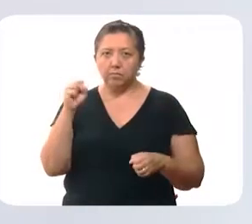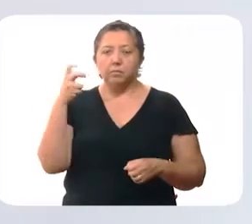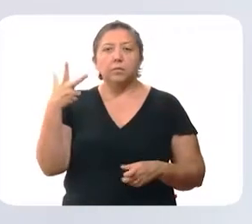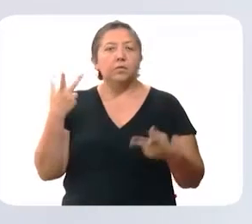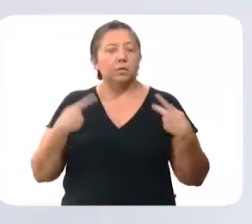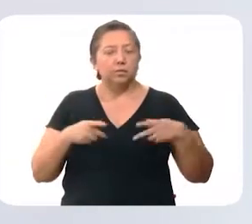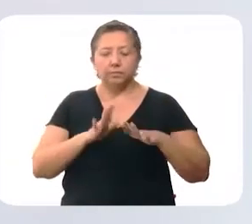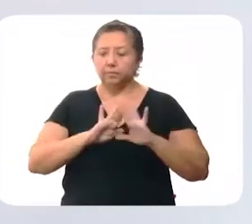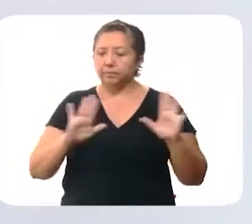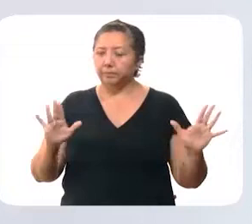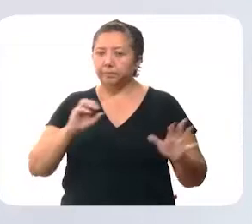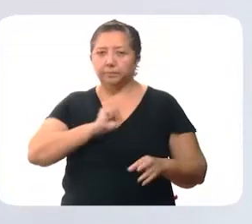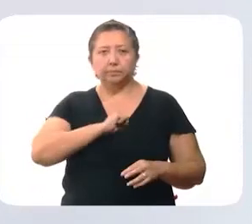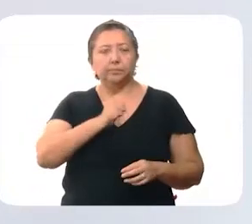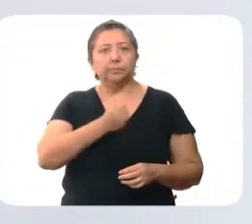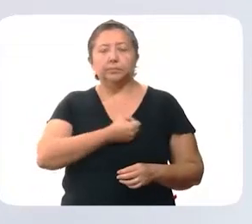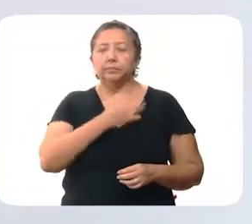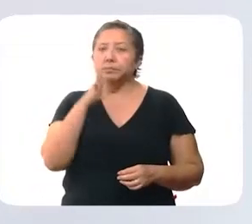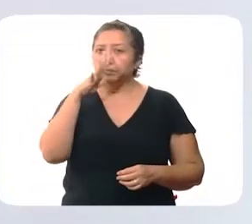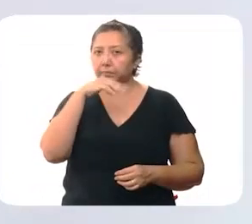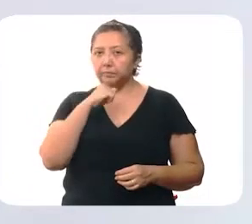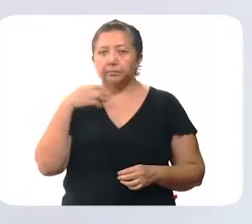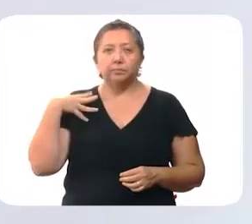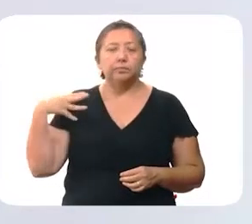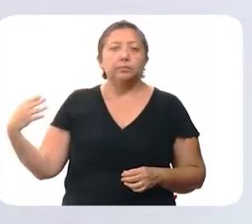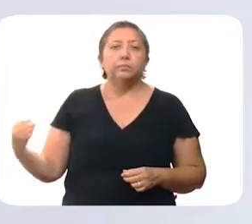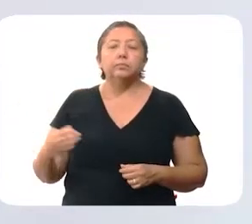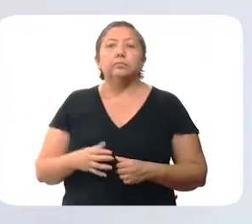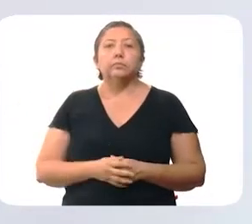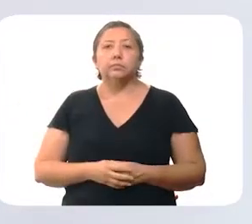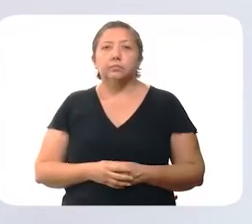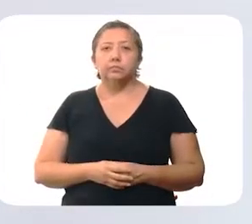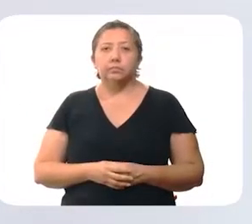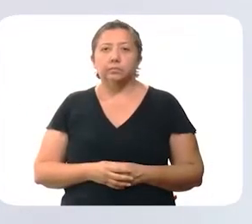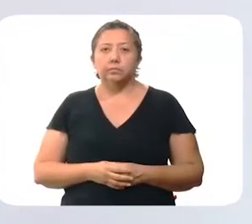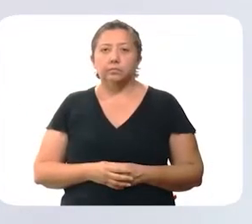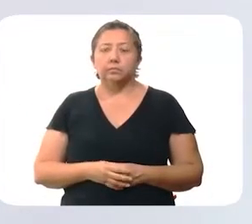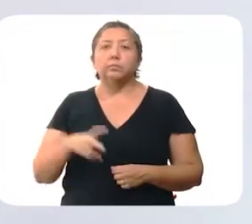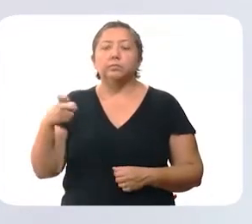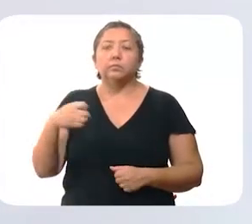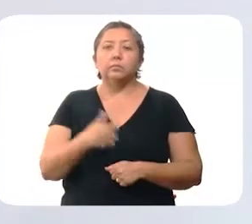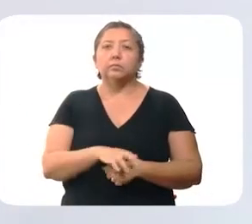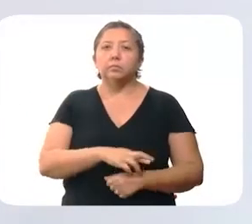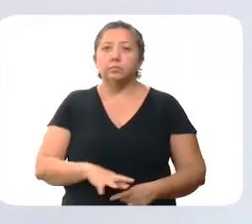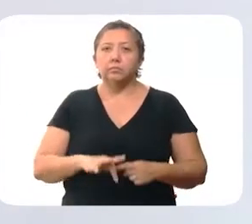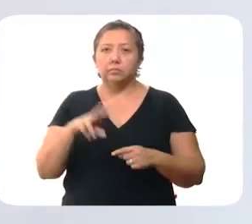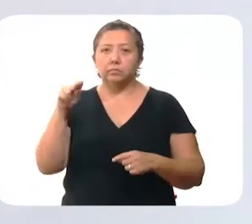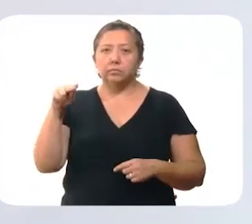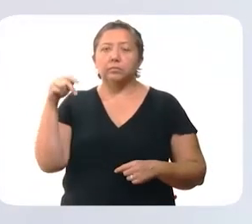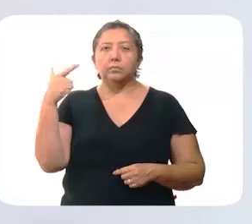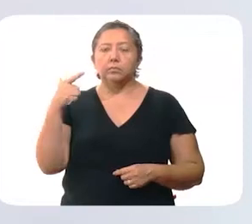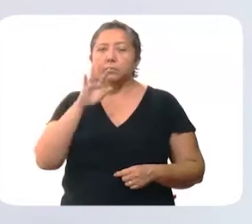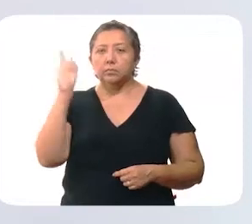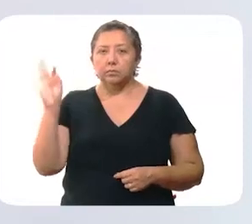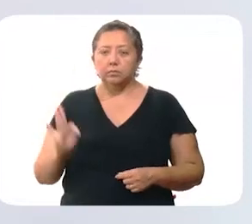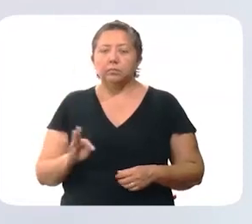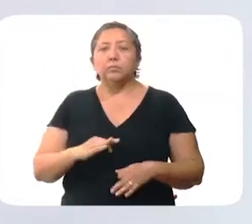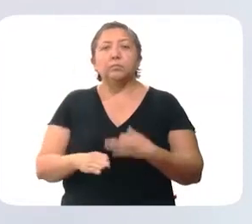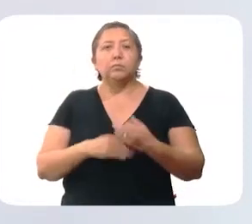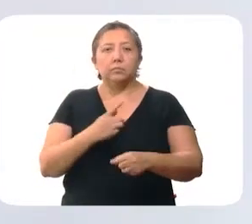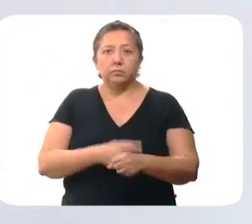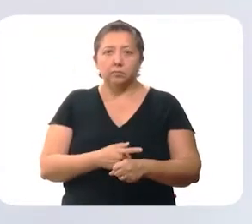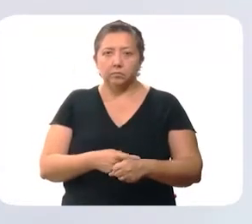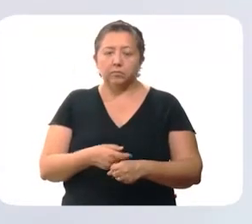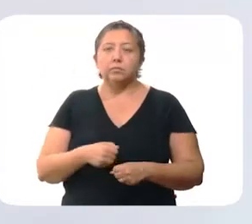30.768 pacientes ya se recuperaron, no presentan síntomas ni pueden contagiar. Esta cifra representa el 87% del total